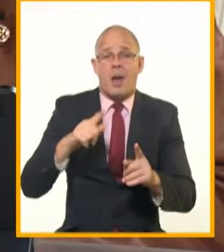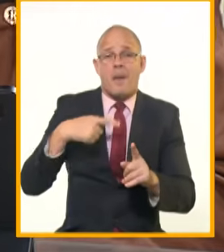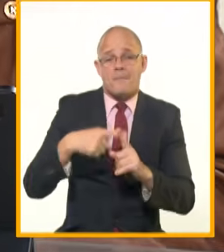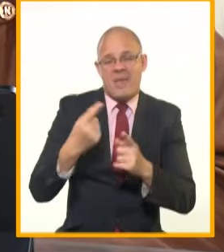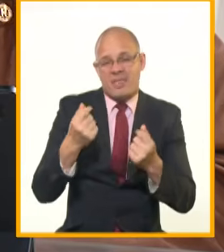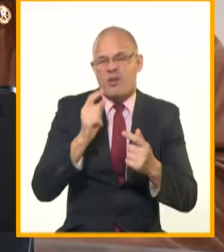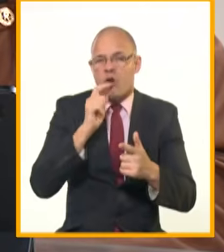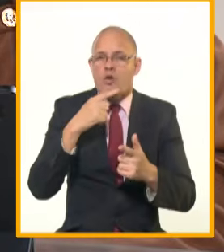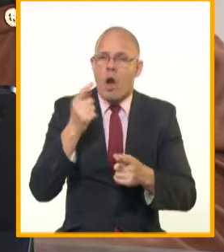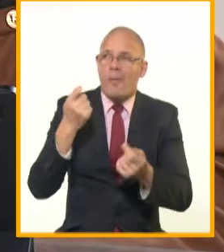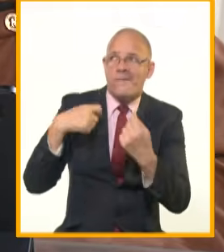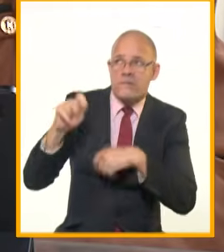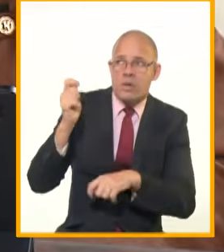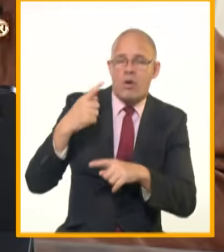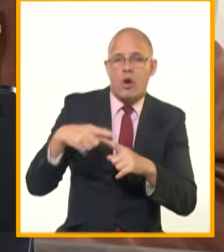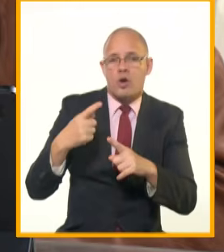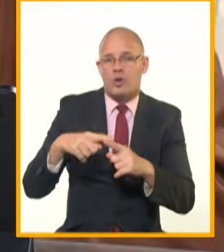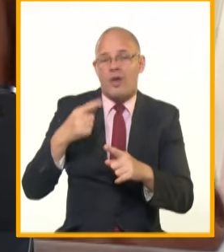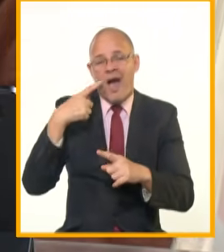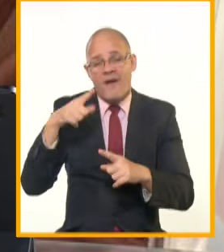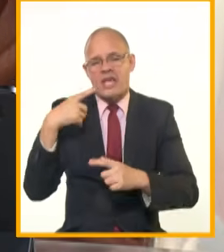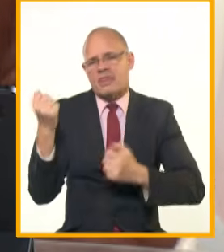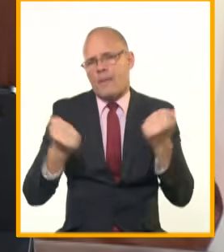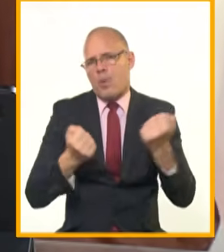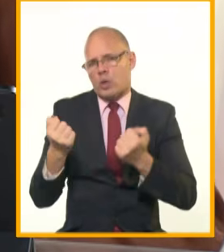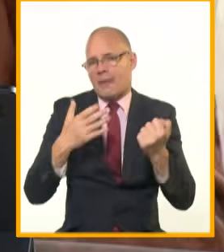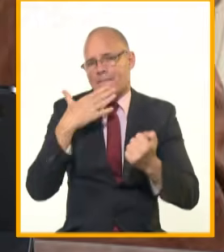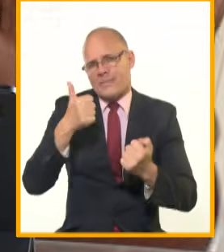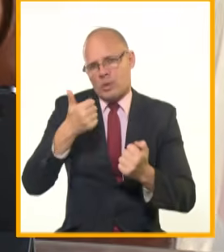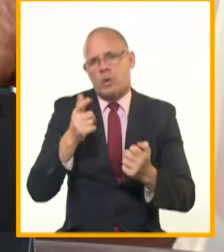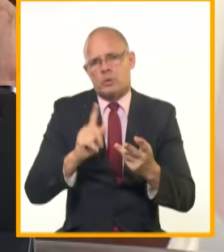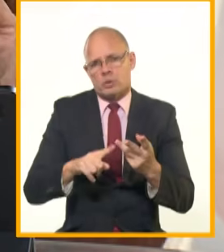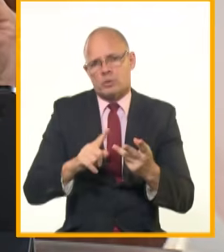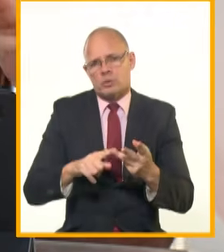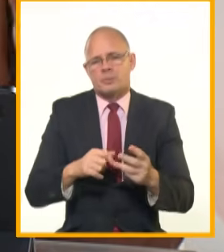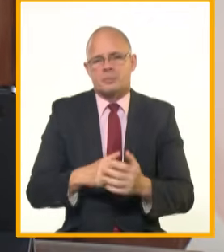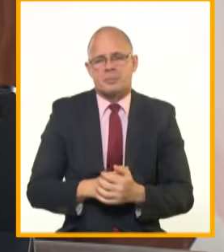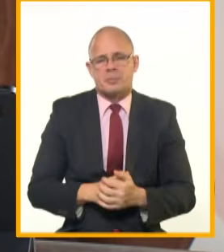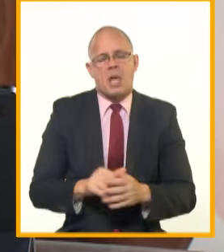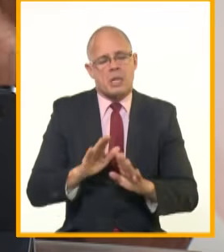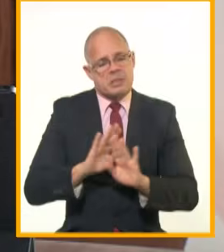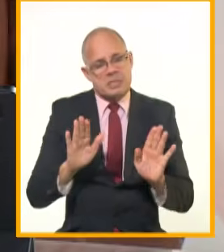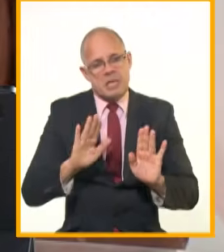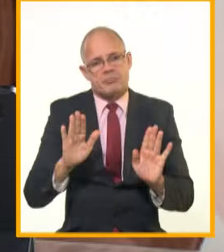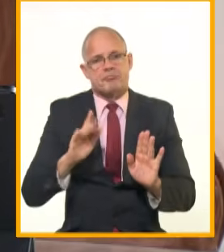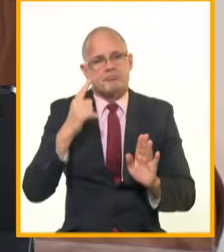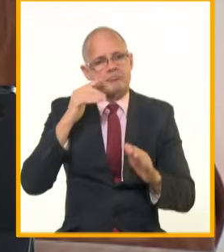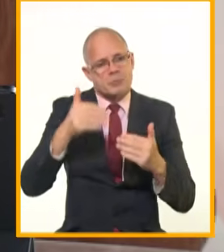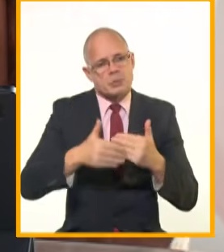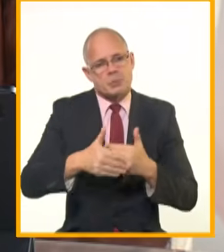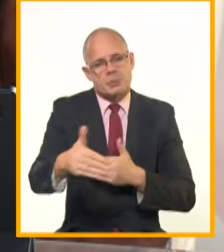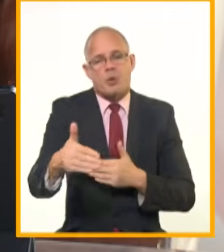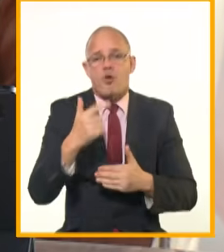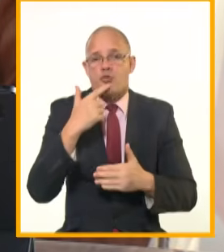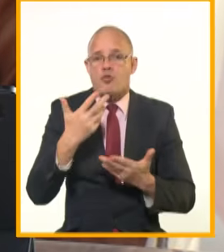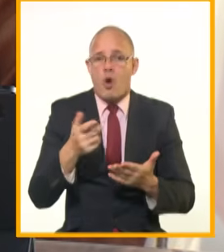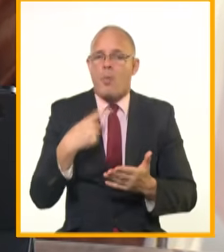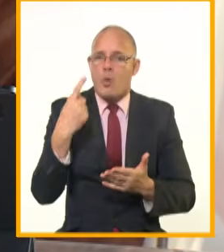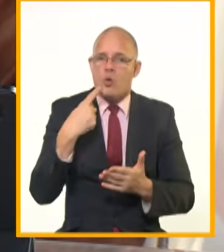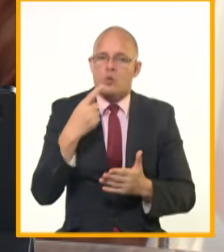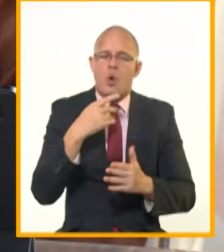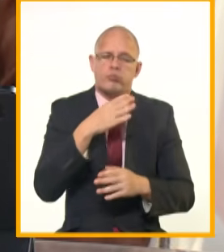también el transporte en cada uno de los lugares, y eso estaremos vinculados directamente con los consejos